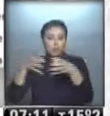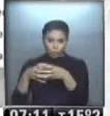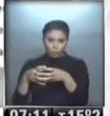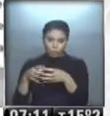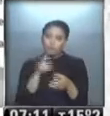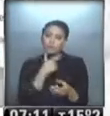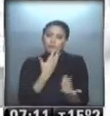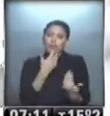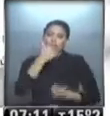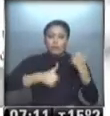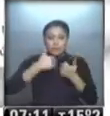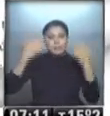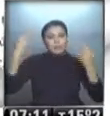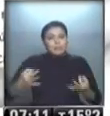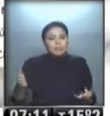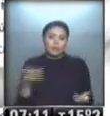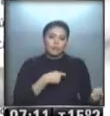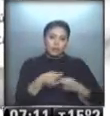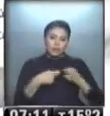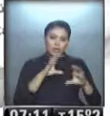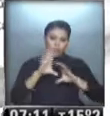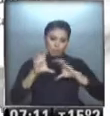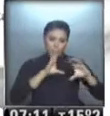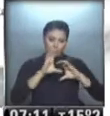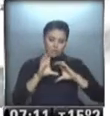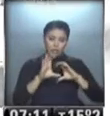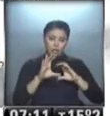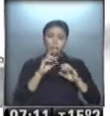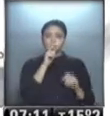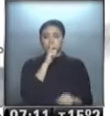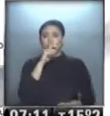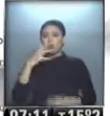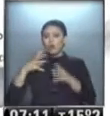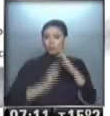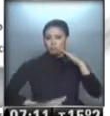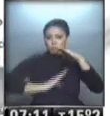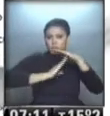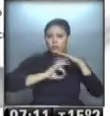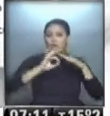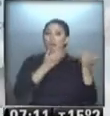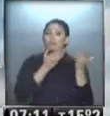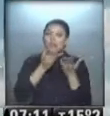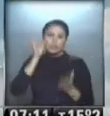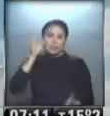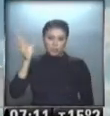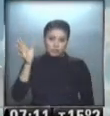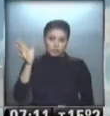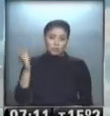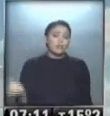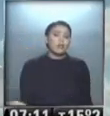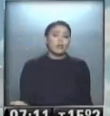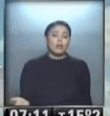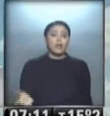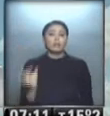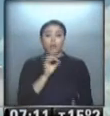no haya competencia desleal ni prácticas desleales en el mercado de la comunicación desde posiciones dominantes o desde situaciones de privilegio o